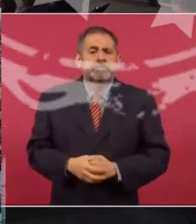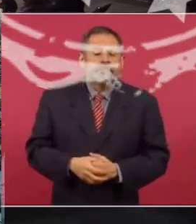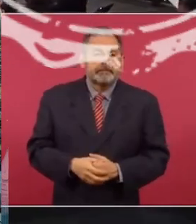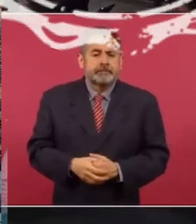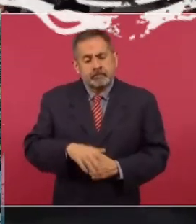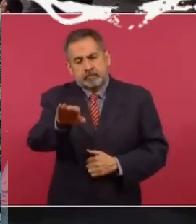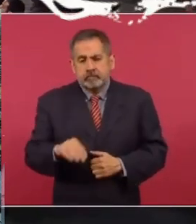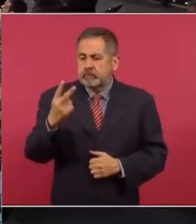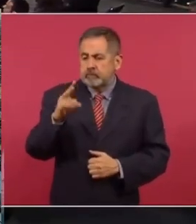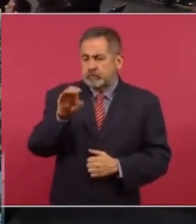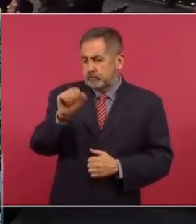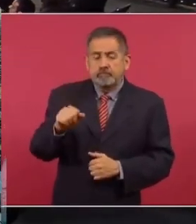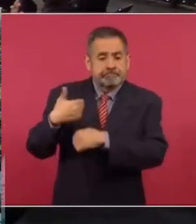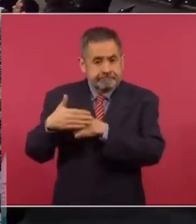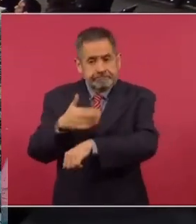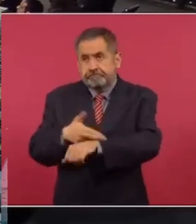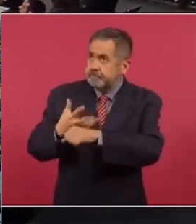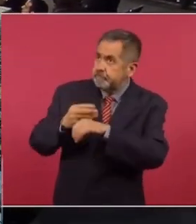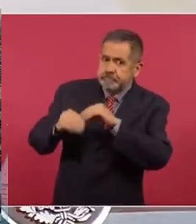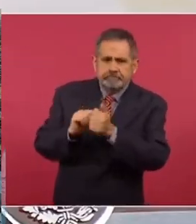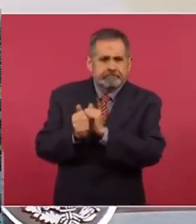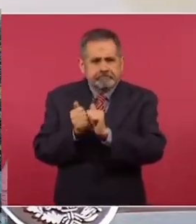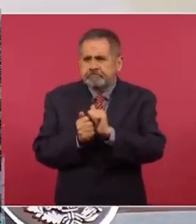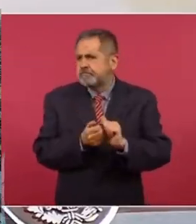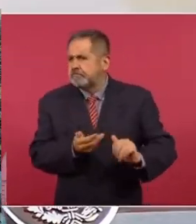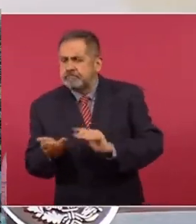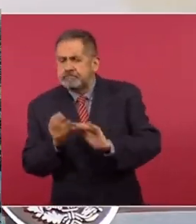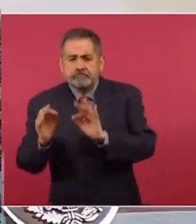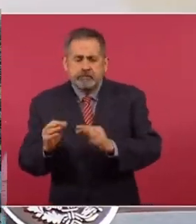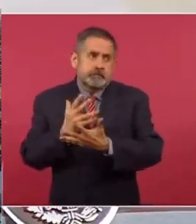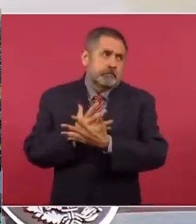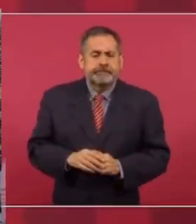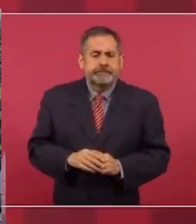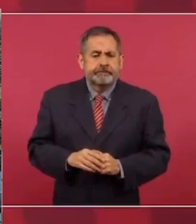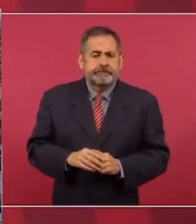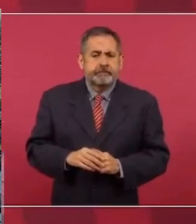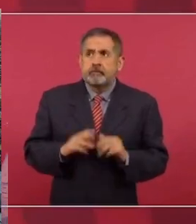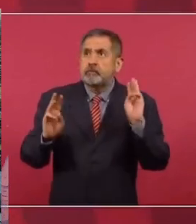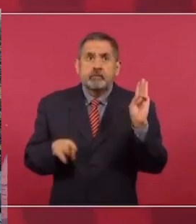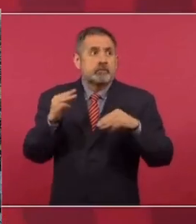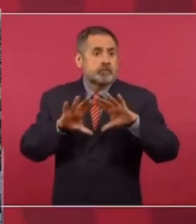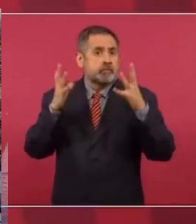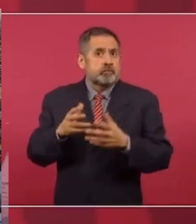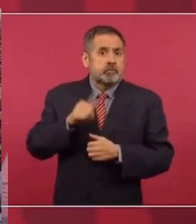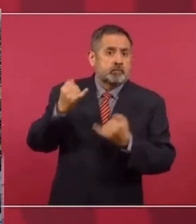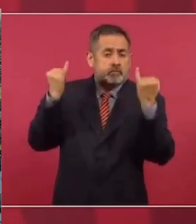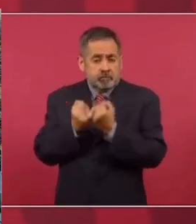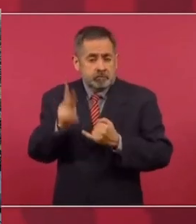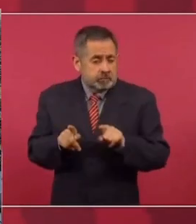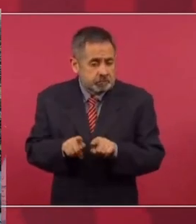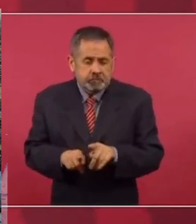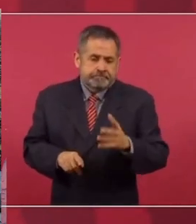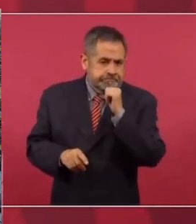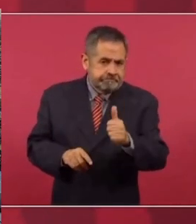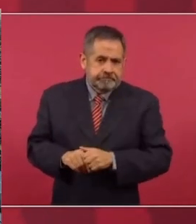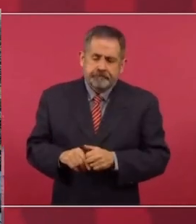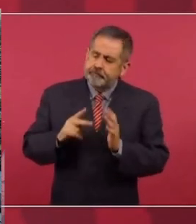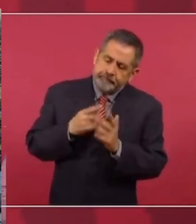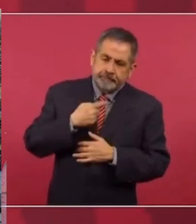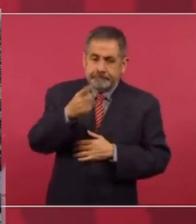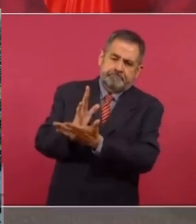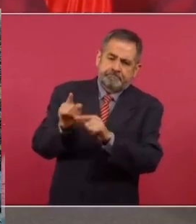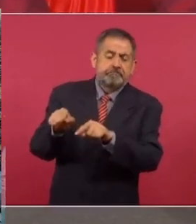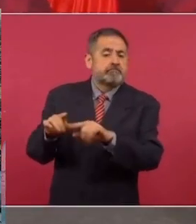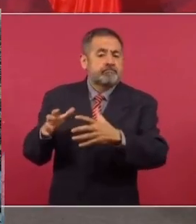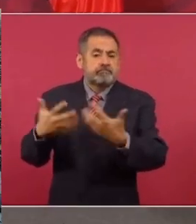Bueno, lo de Dos Bocas, que se va avanzando en la integración, es una obra magna ahí en el mundo, de nuevo, lo tengo que decir, una